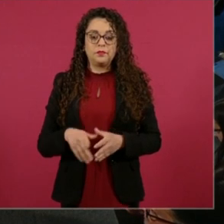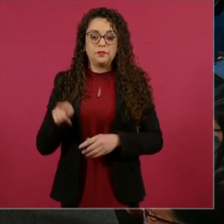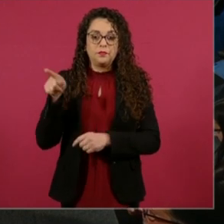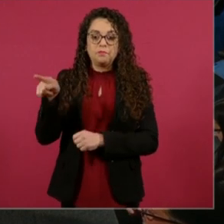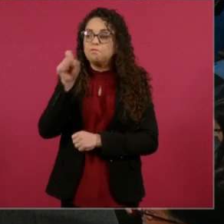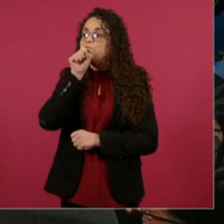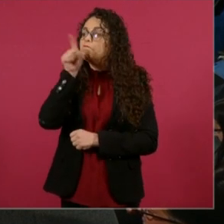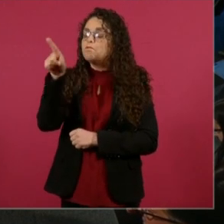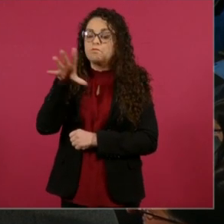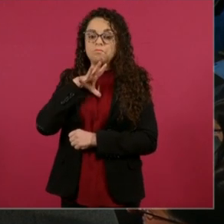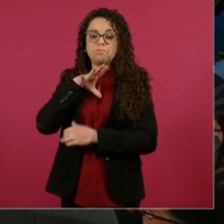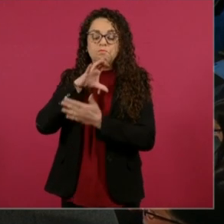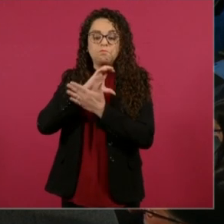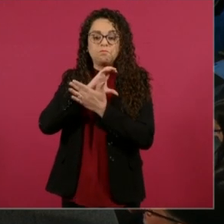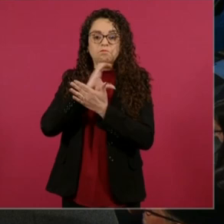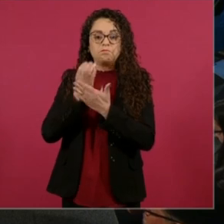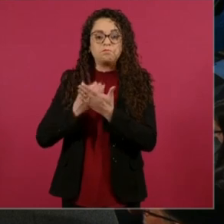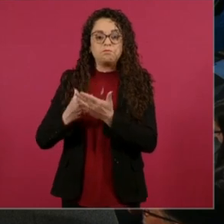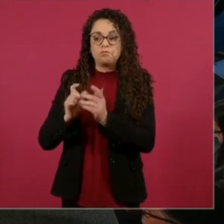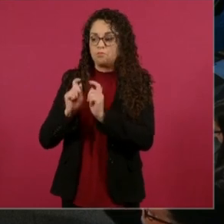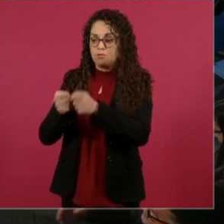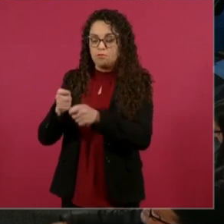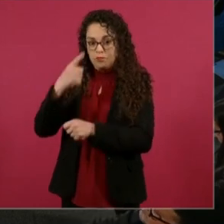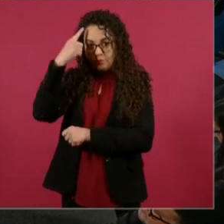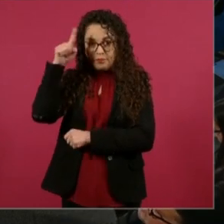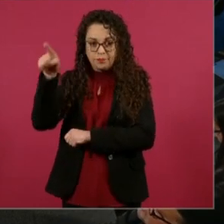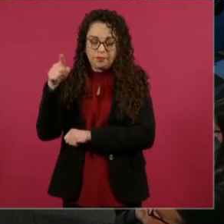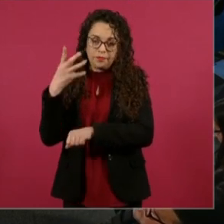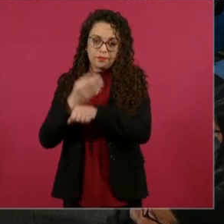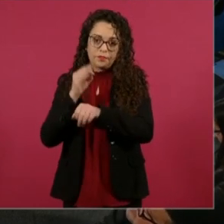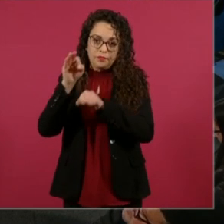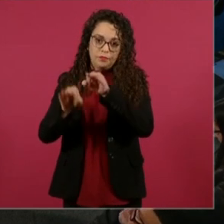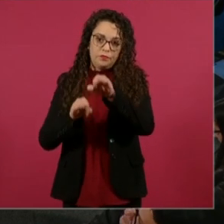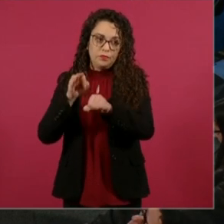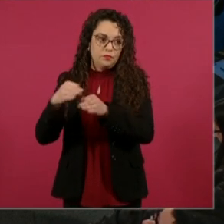concesionada, el mantenimiento.